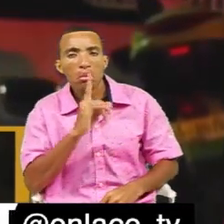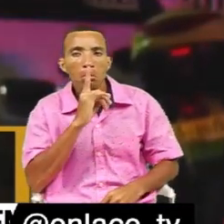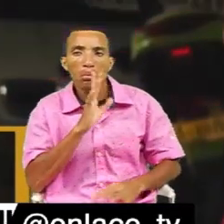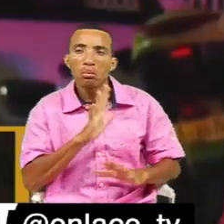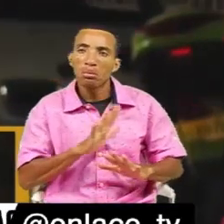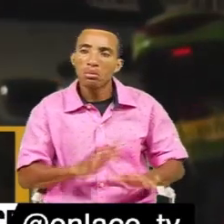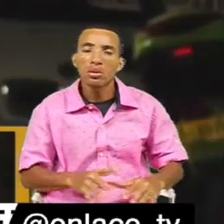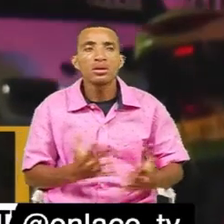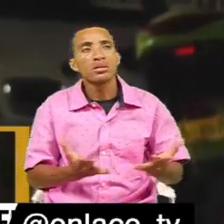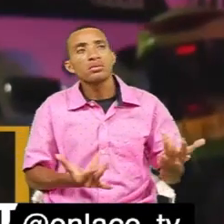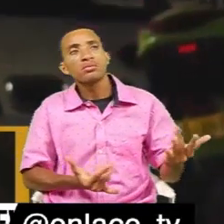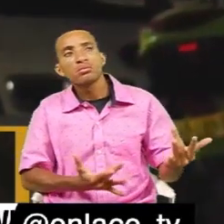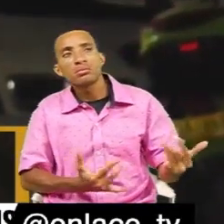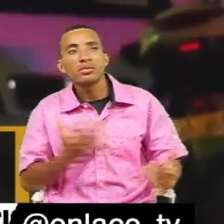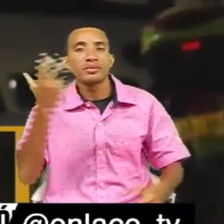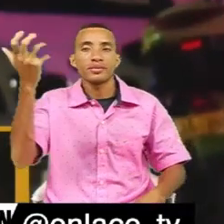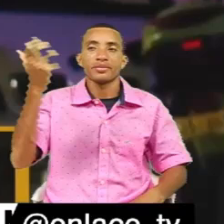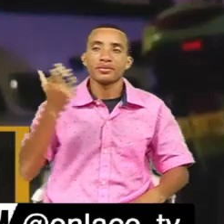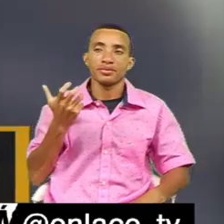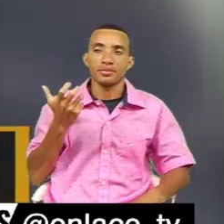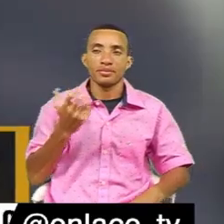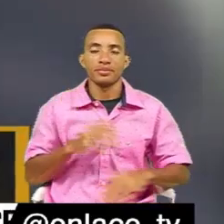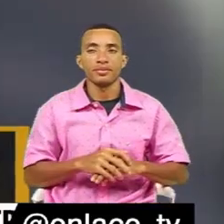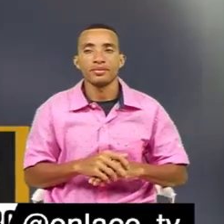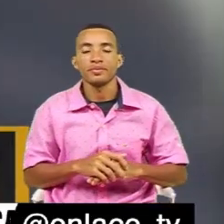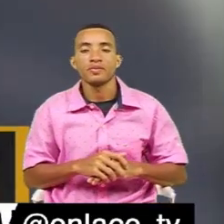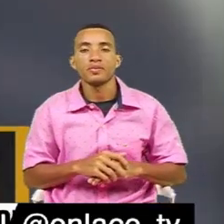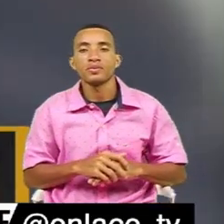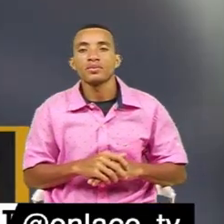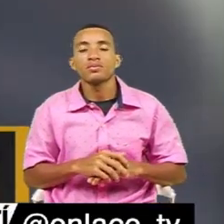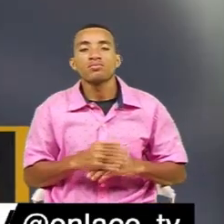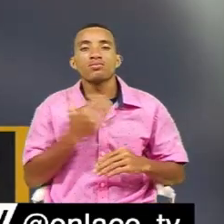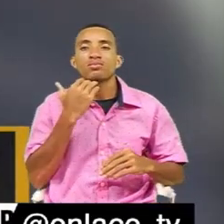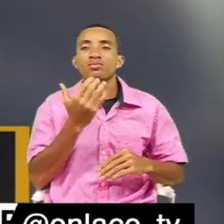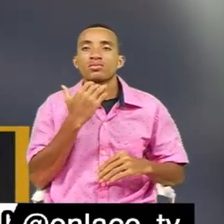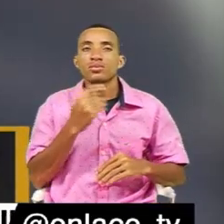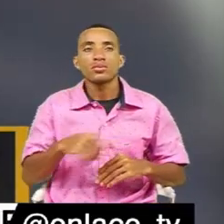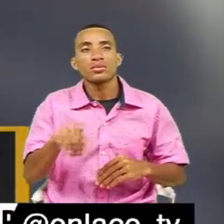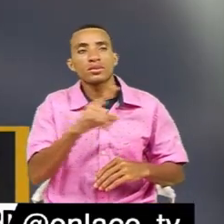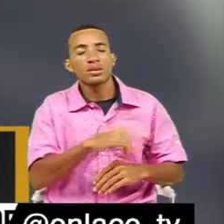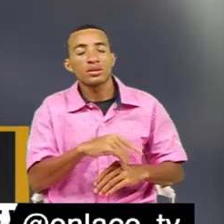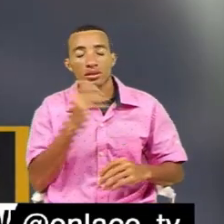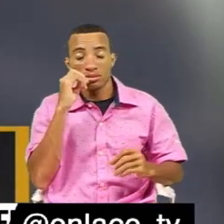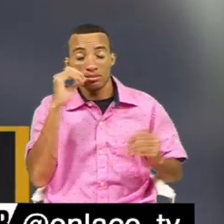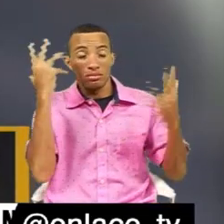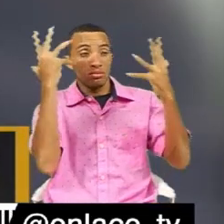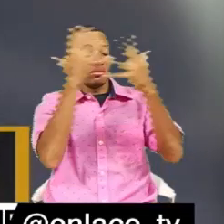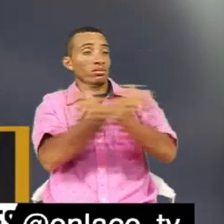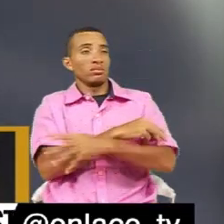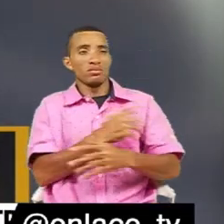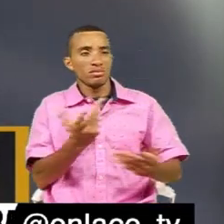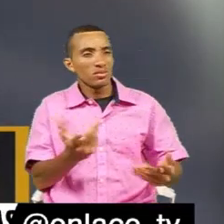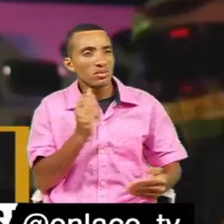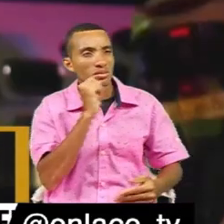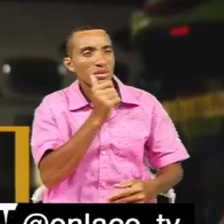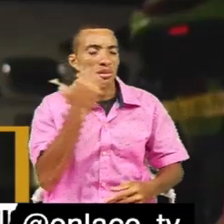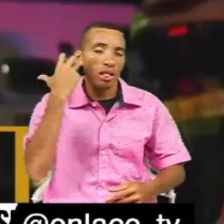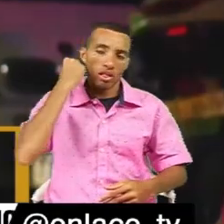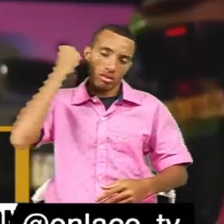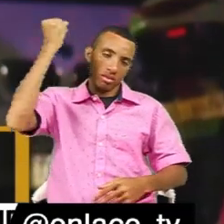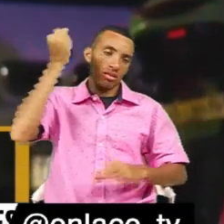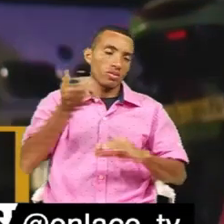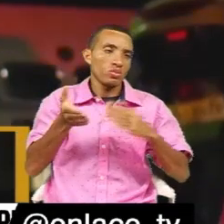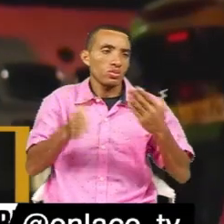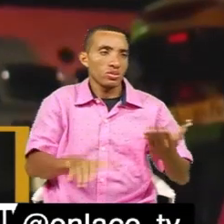pensión. No sé por qué, que todo el mundo se queda admirado una determinación que hizo tan horrible. Pero no sé, es